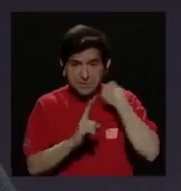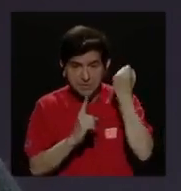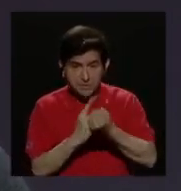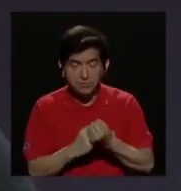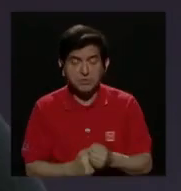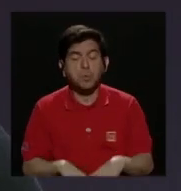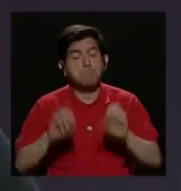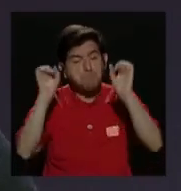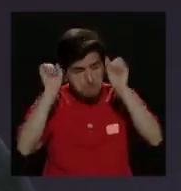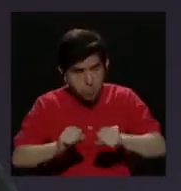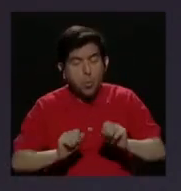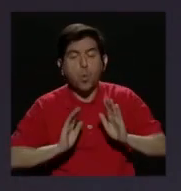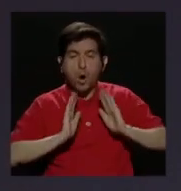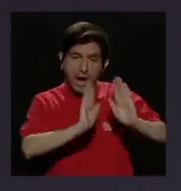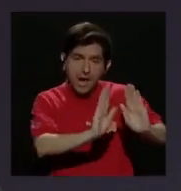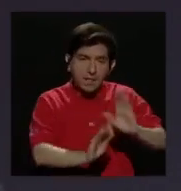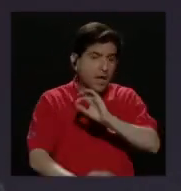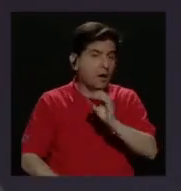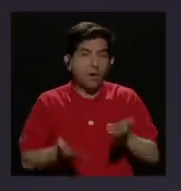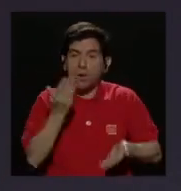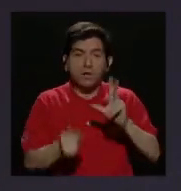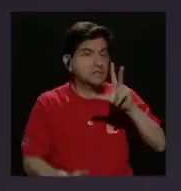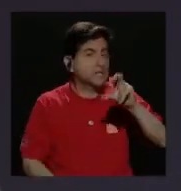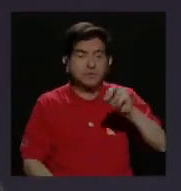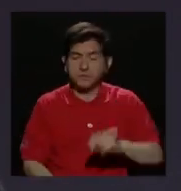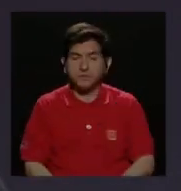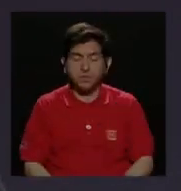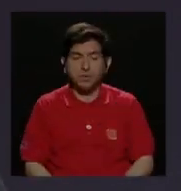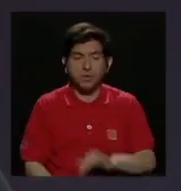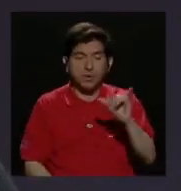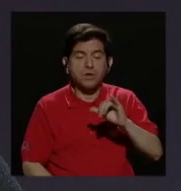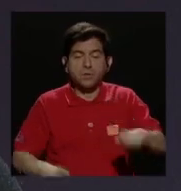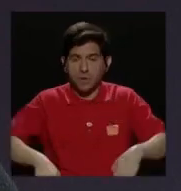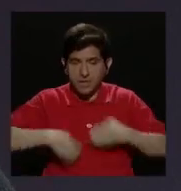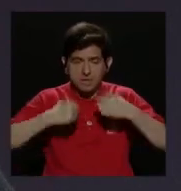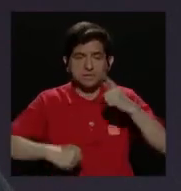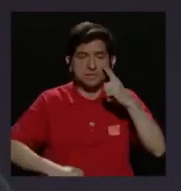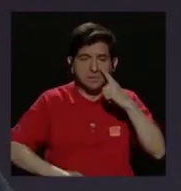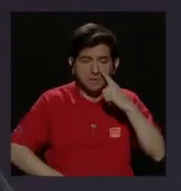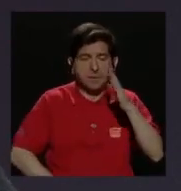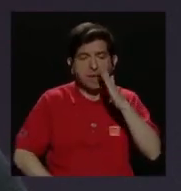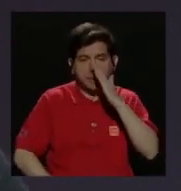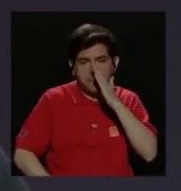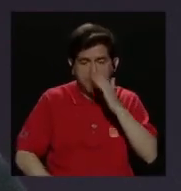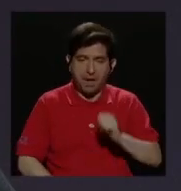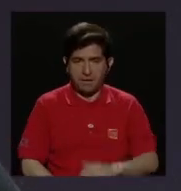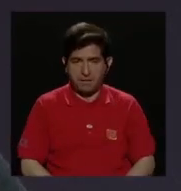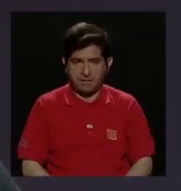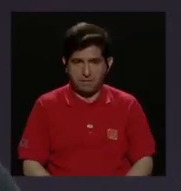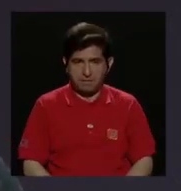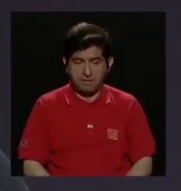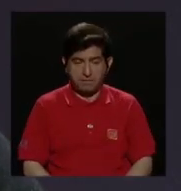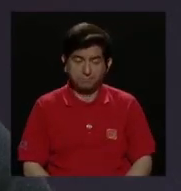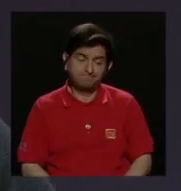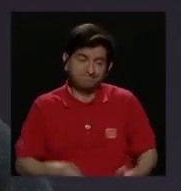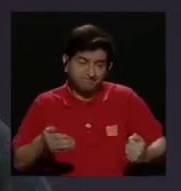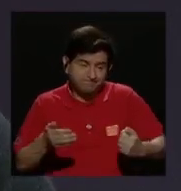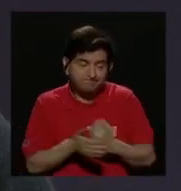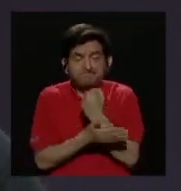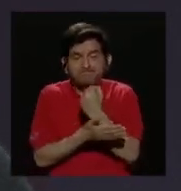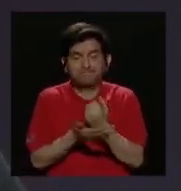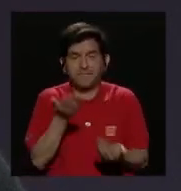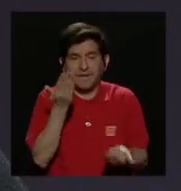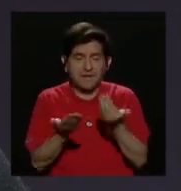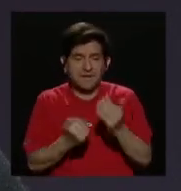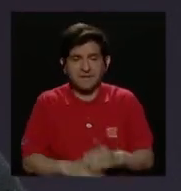sí nos van a rechazar, o puede ser que no, porque están papá y mamá, que puede ser que, y lastimosamente, puede